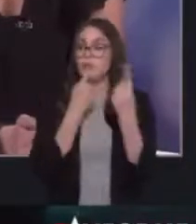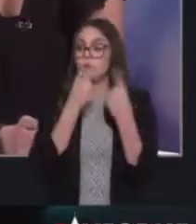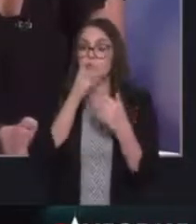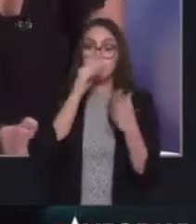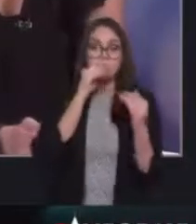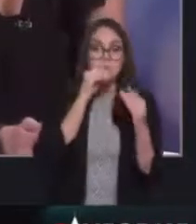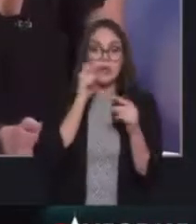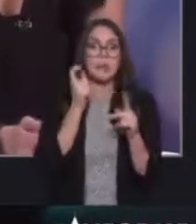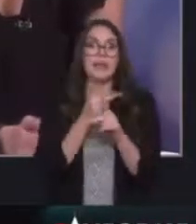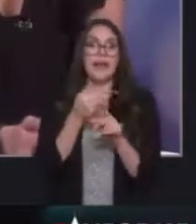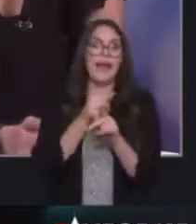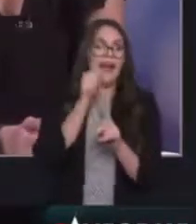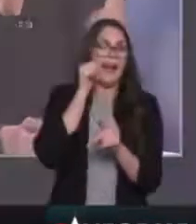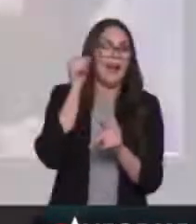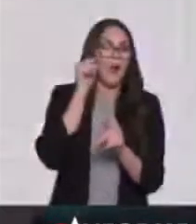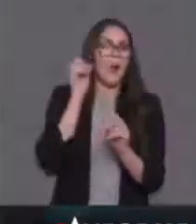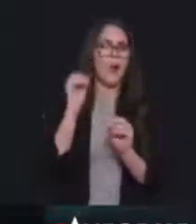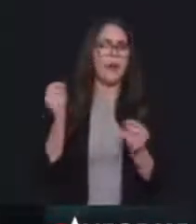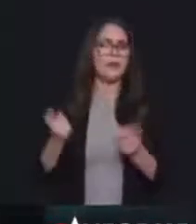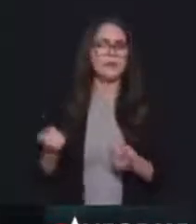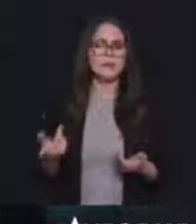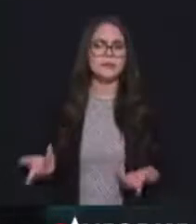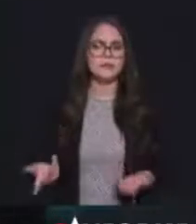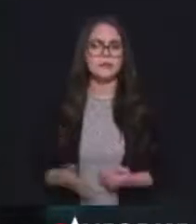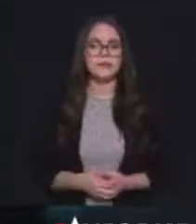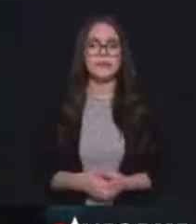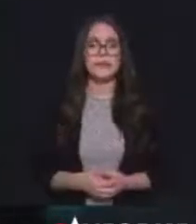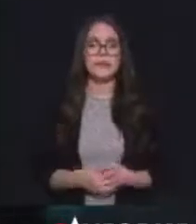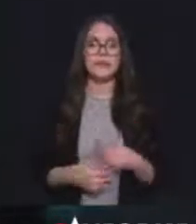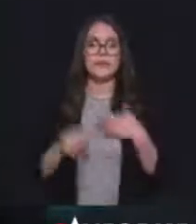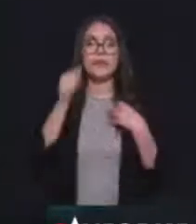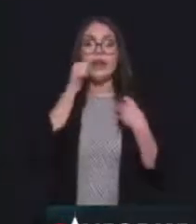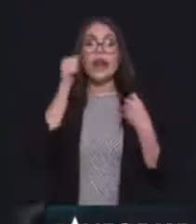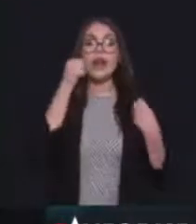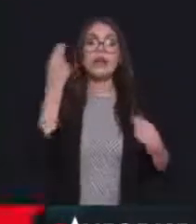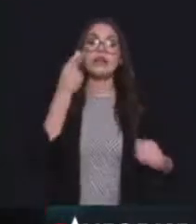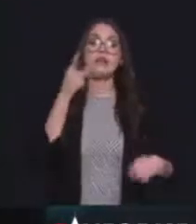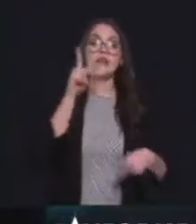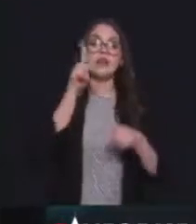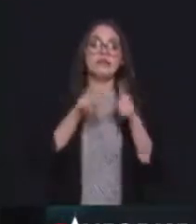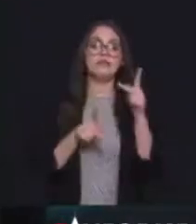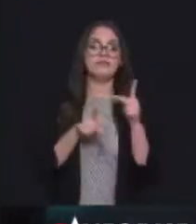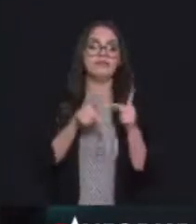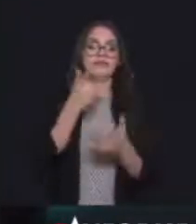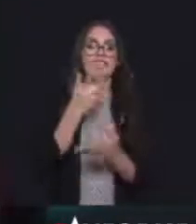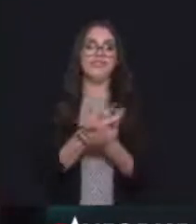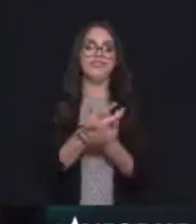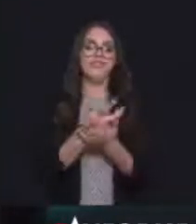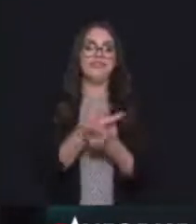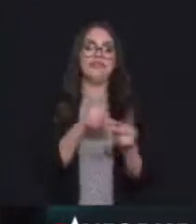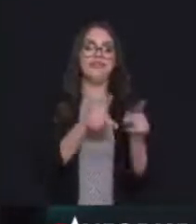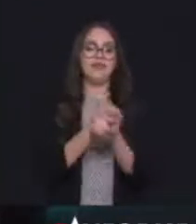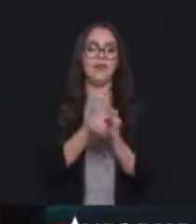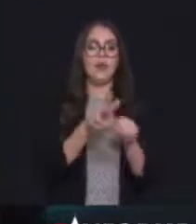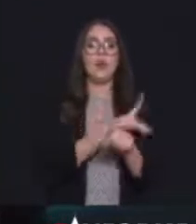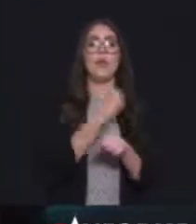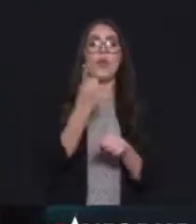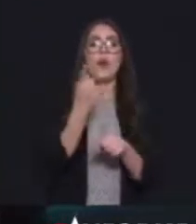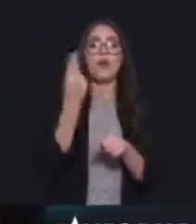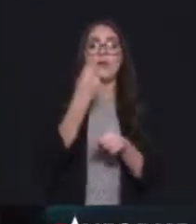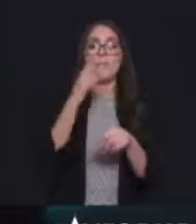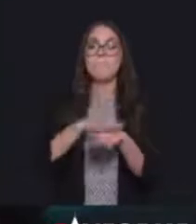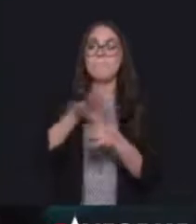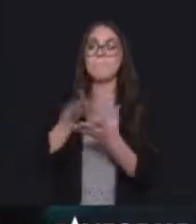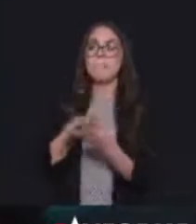ayer? Ayer fue porque no había quórum para la votación en lo particular del